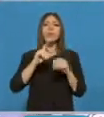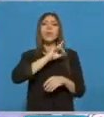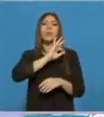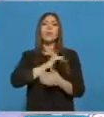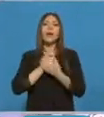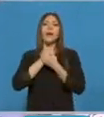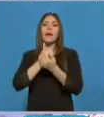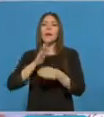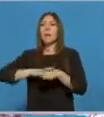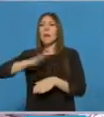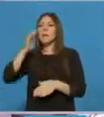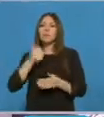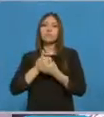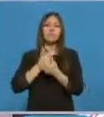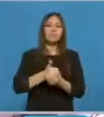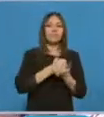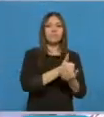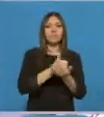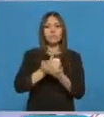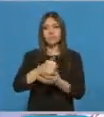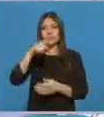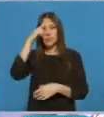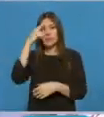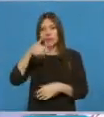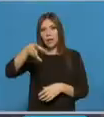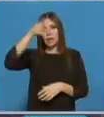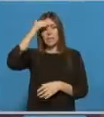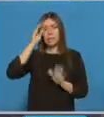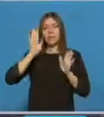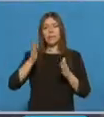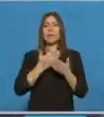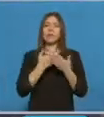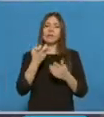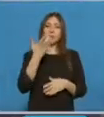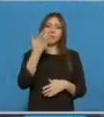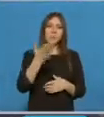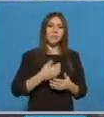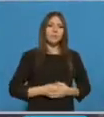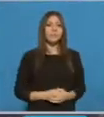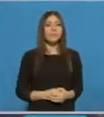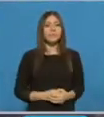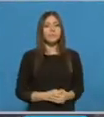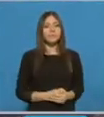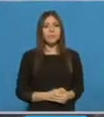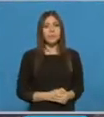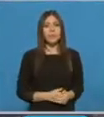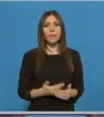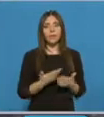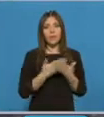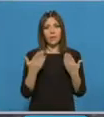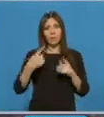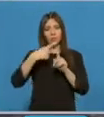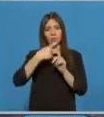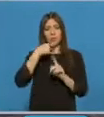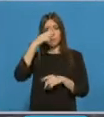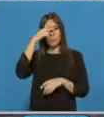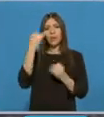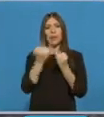eficiente. Y bueno, eso es lo que estamos solicitando. Y también Cruz Roja Mexicana aperturó la cuenta